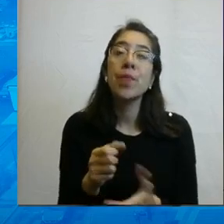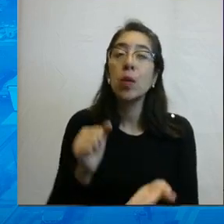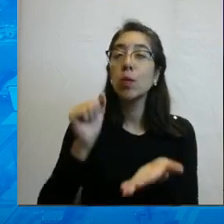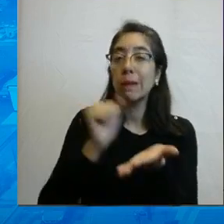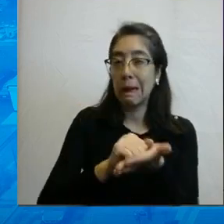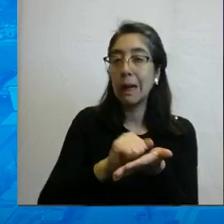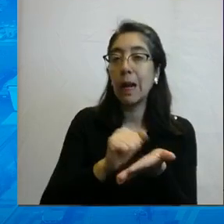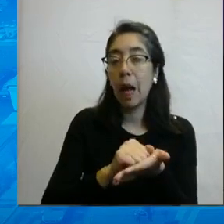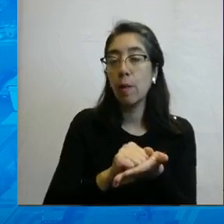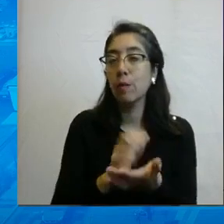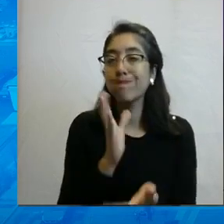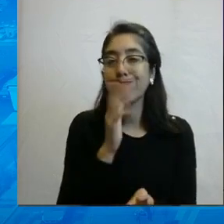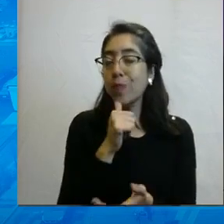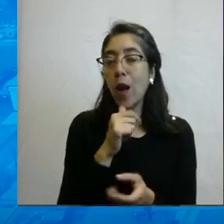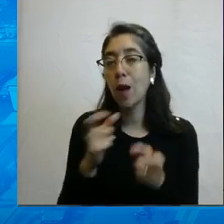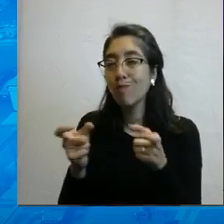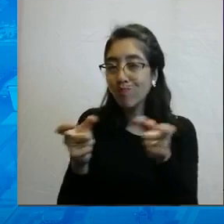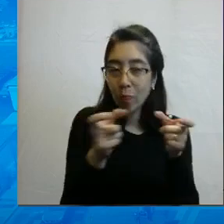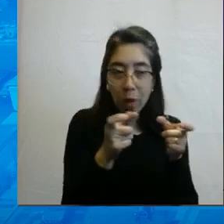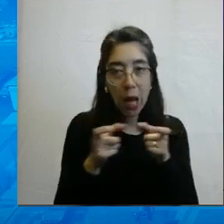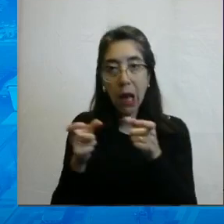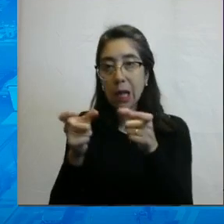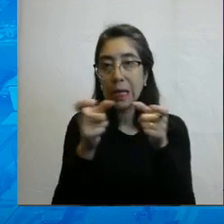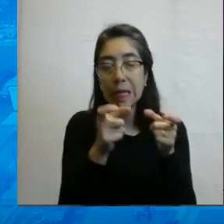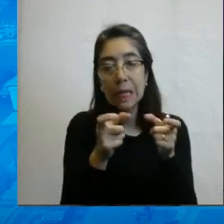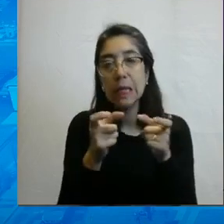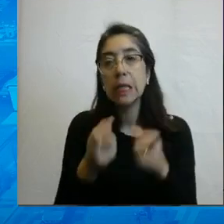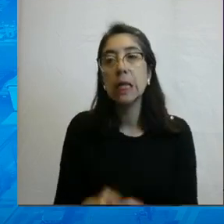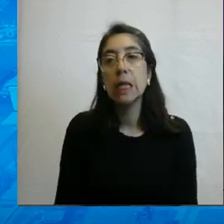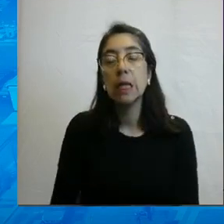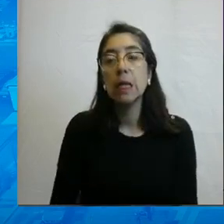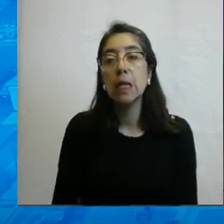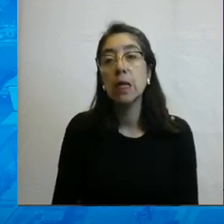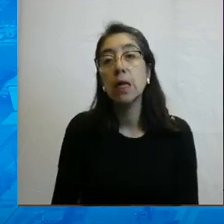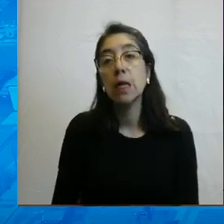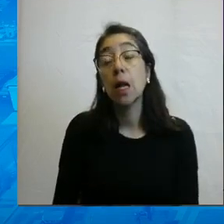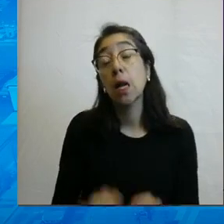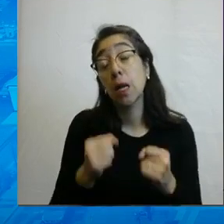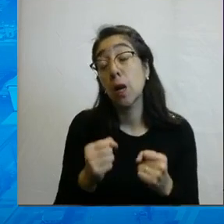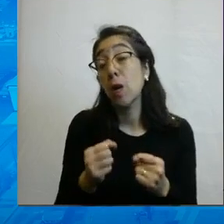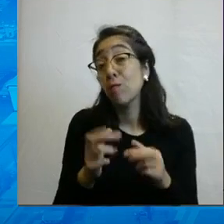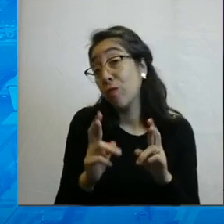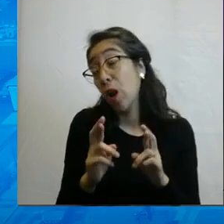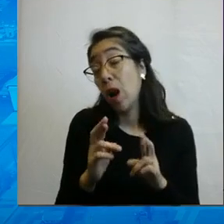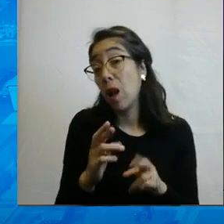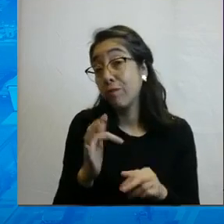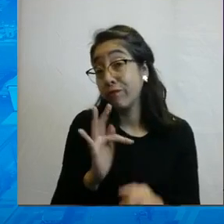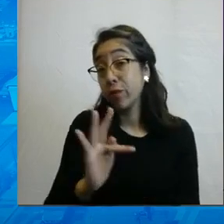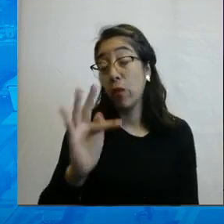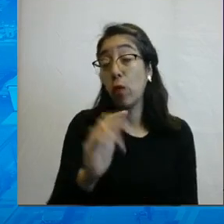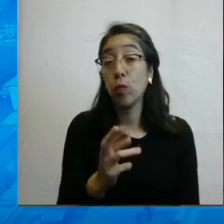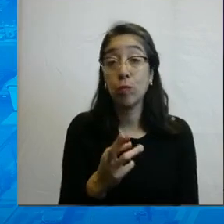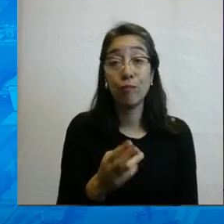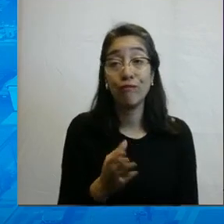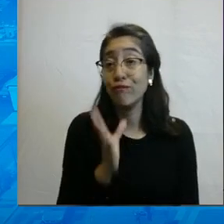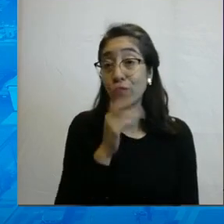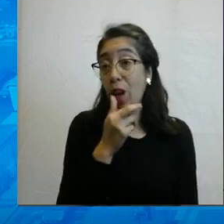ferias masivas, y dice esto para que ojalá no se vuelva a repetir en las ferias sucedáneas, ya que